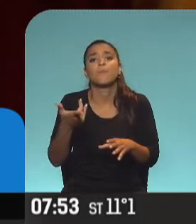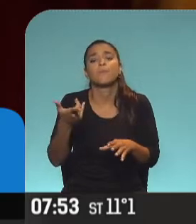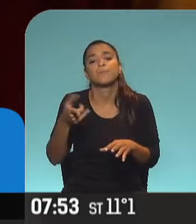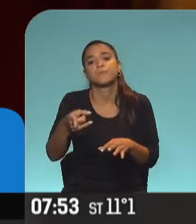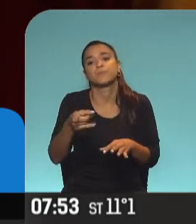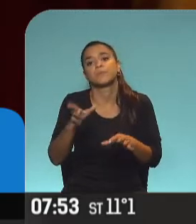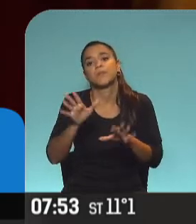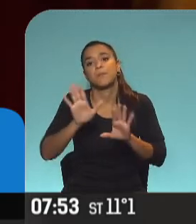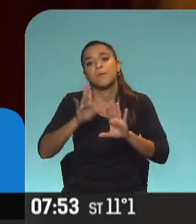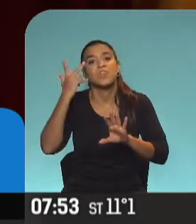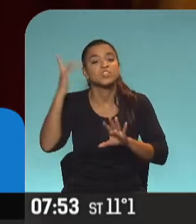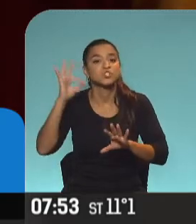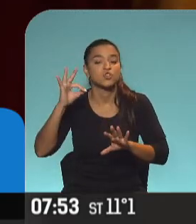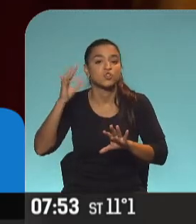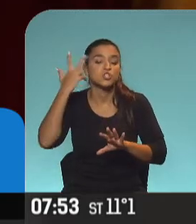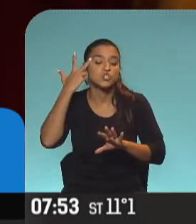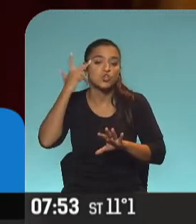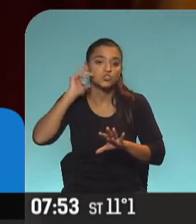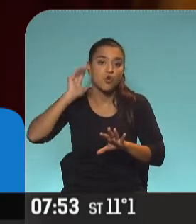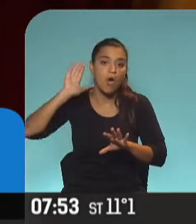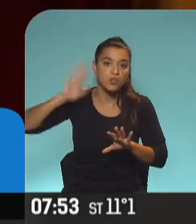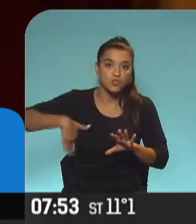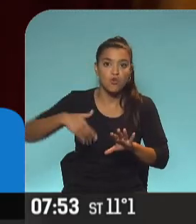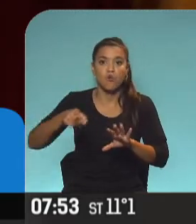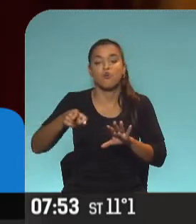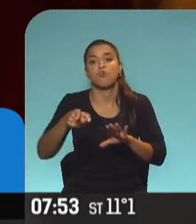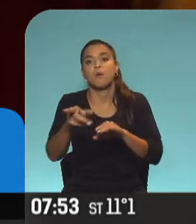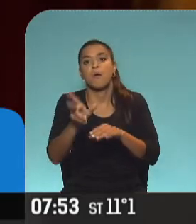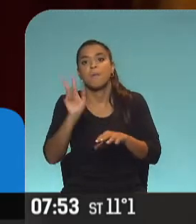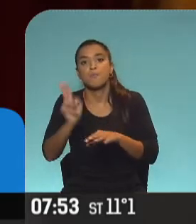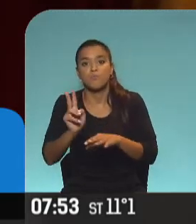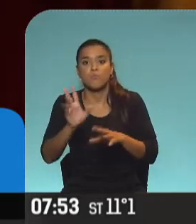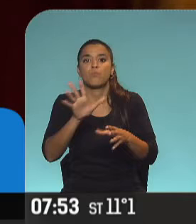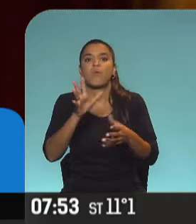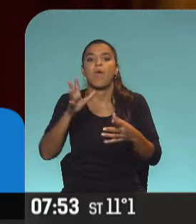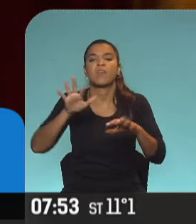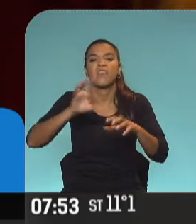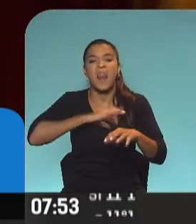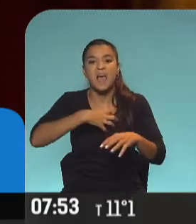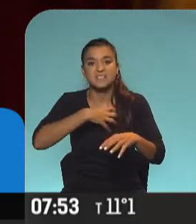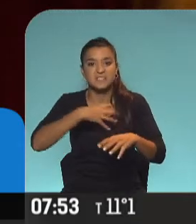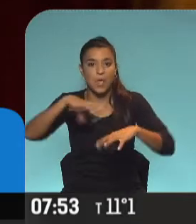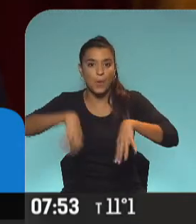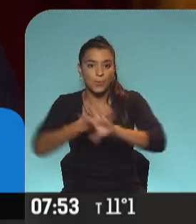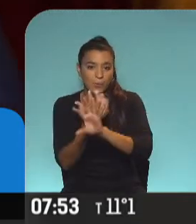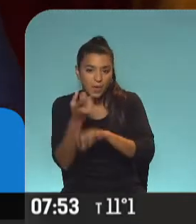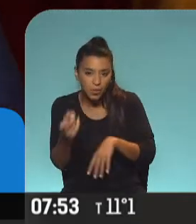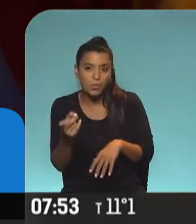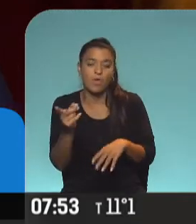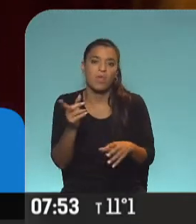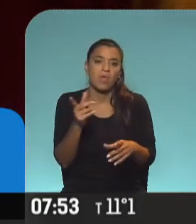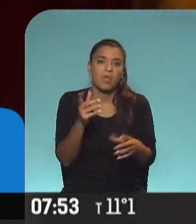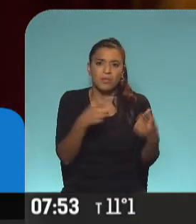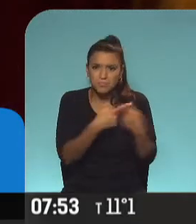distancia a los menores de 18 años, que es algo obvio, que es adaptar la norma a la realidad, no había ninguna